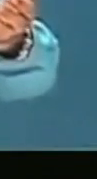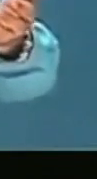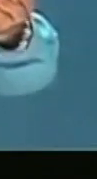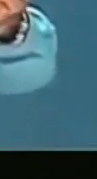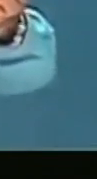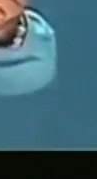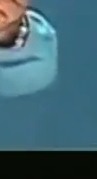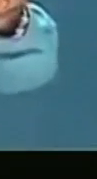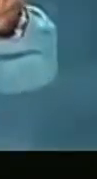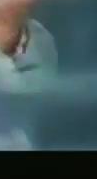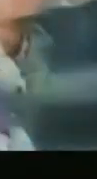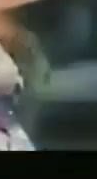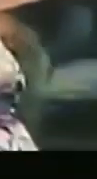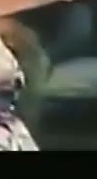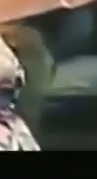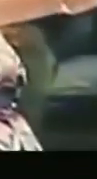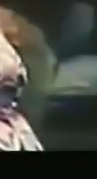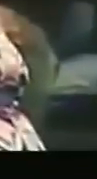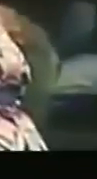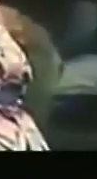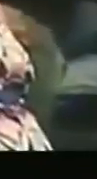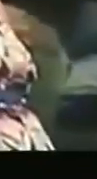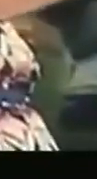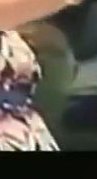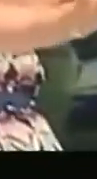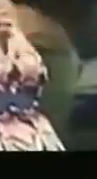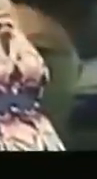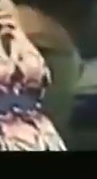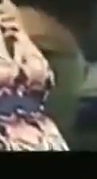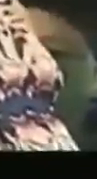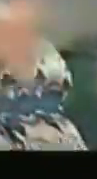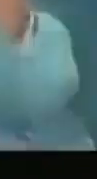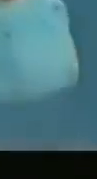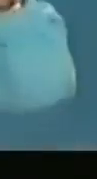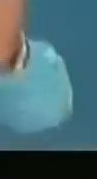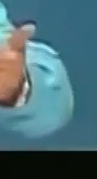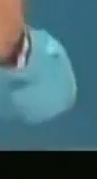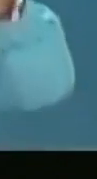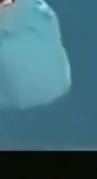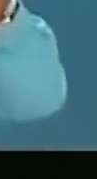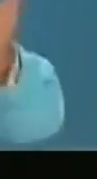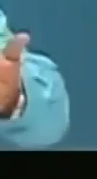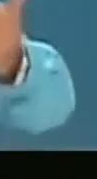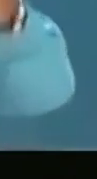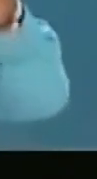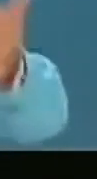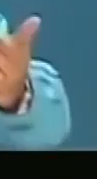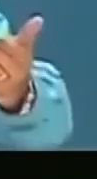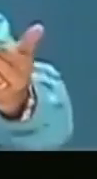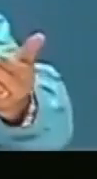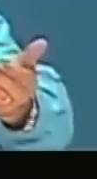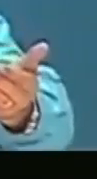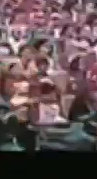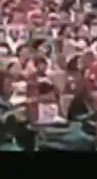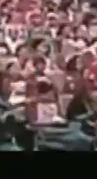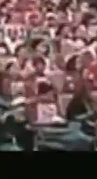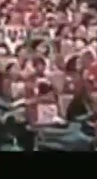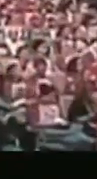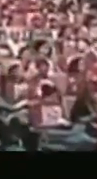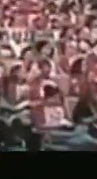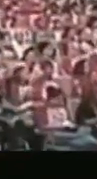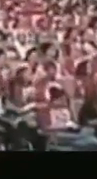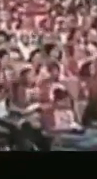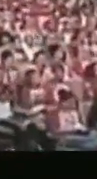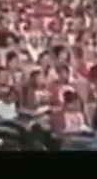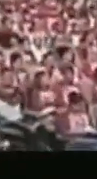meta para que en Venezuela estén pensionados el 100% de nuestros abuelos y abuelas por